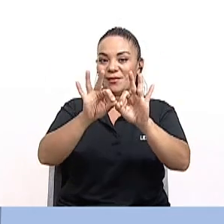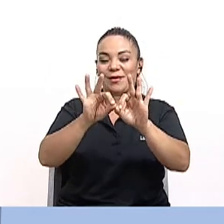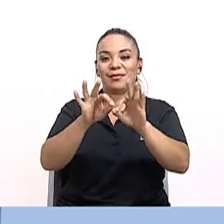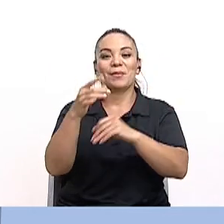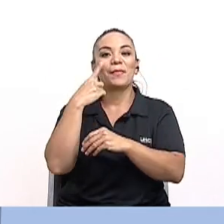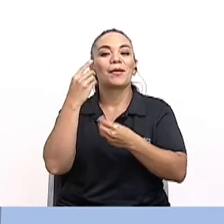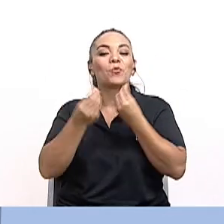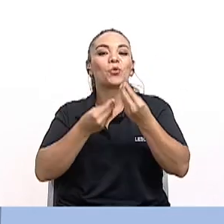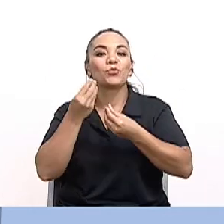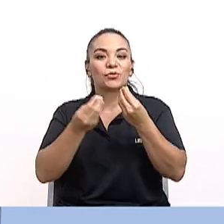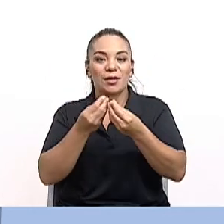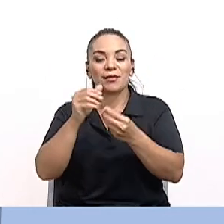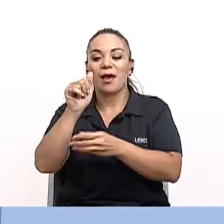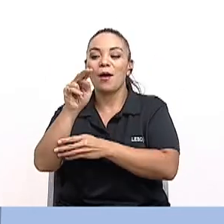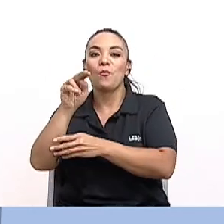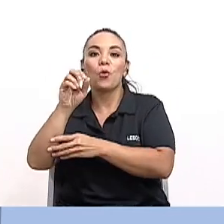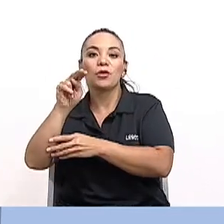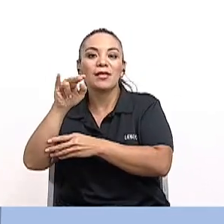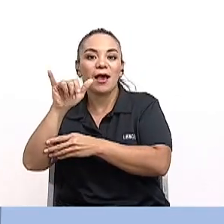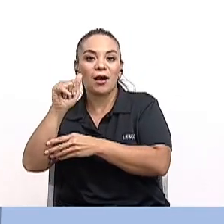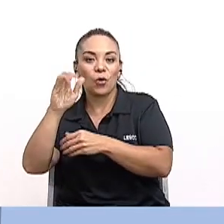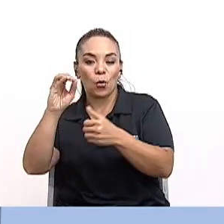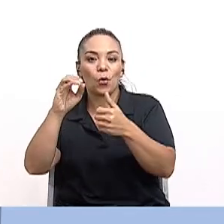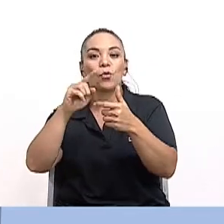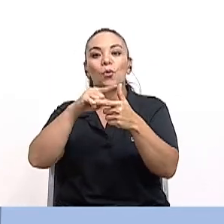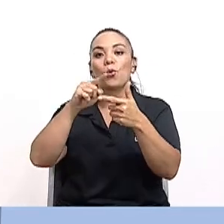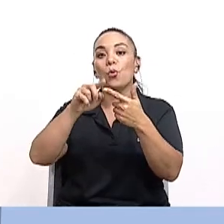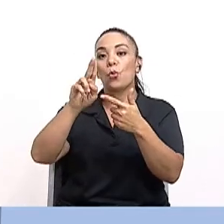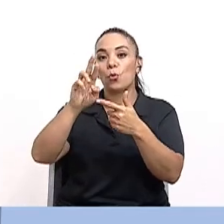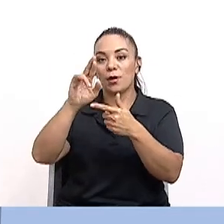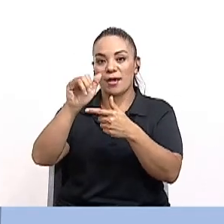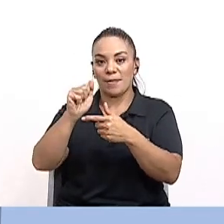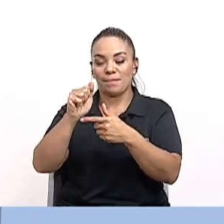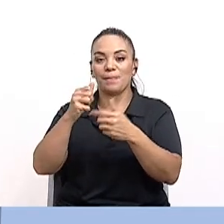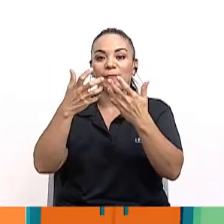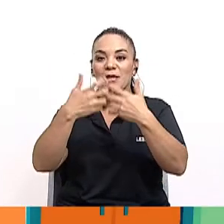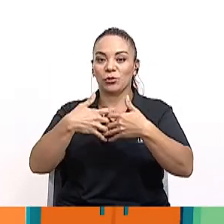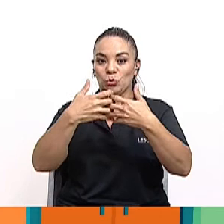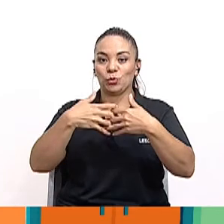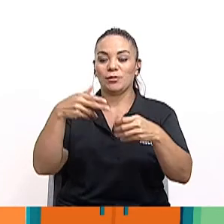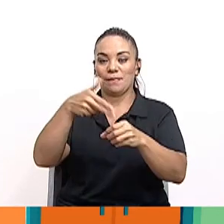la producción de amoníaco y urea en la industria petroquímica.